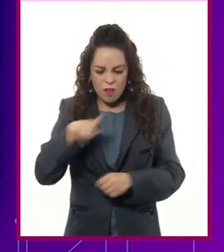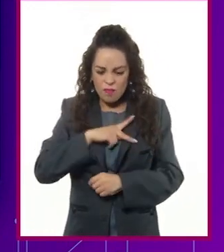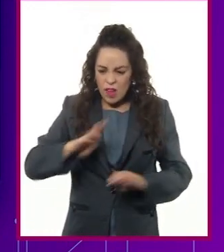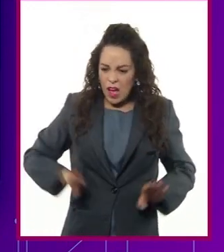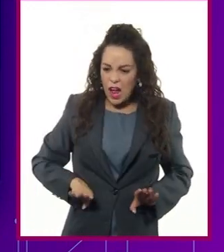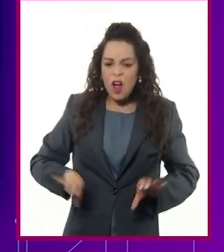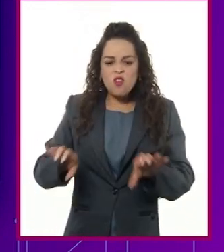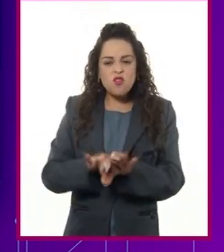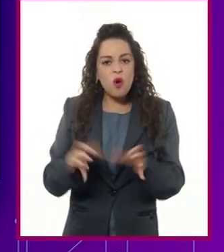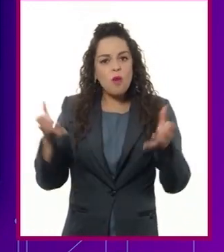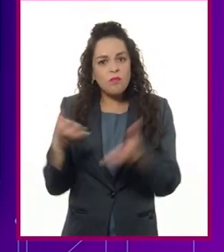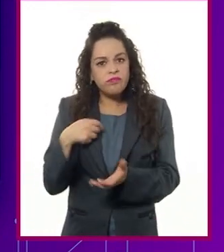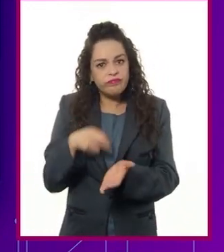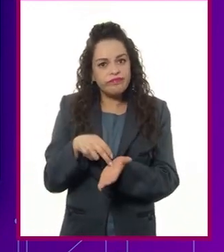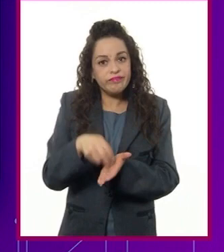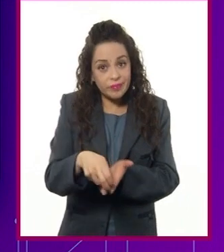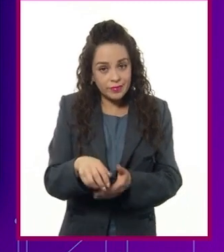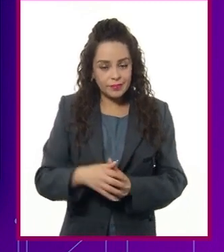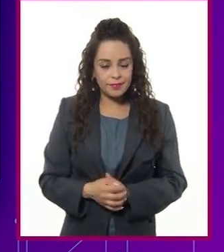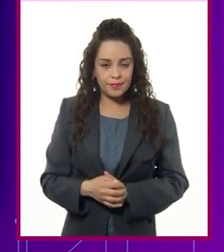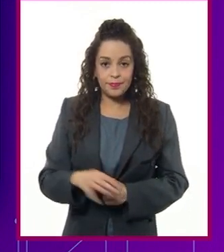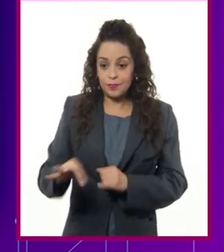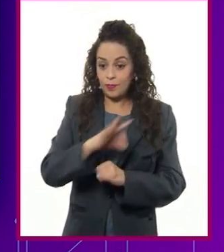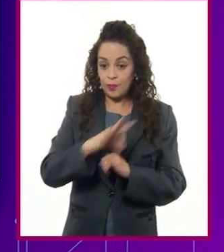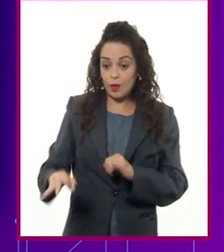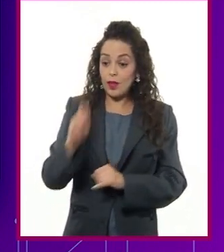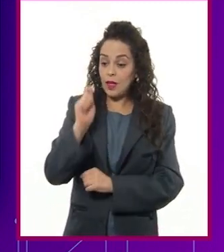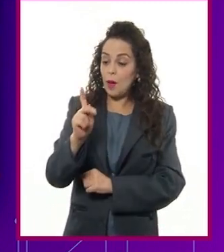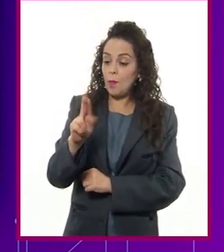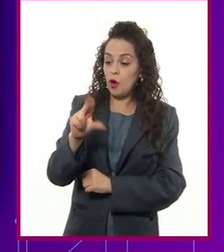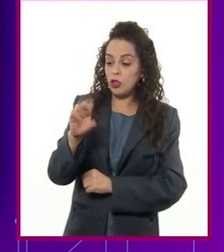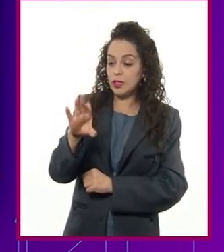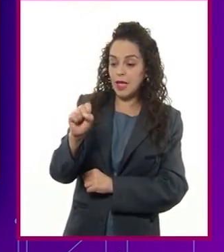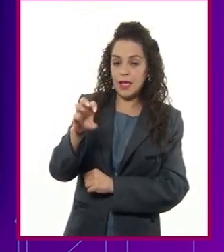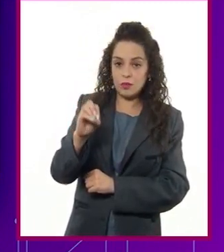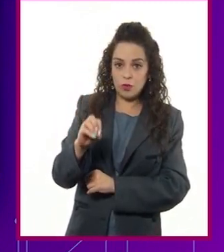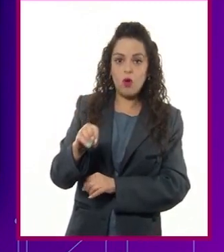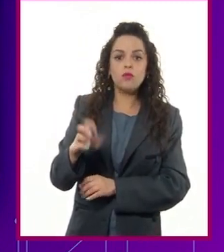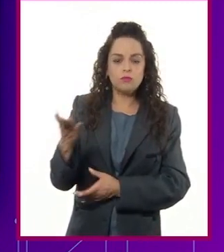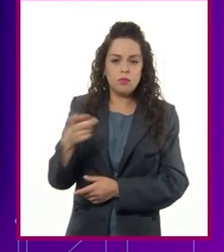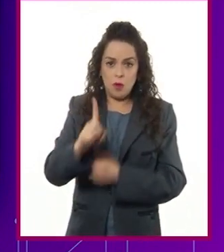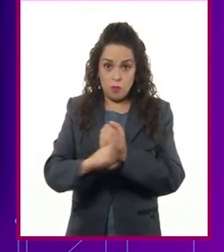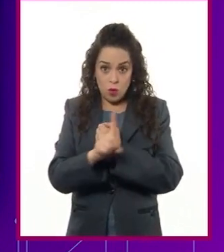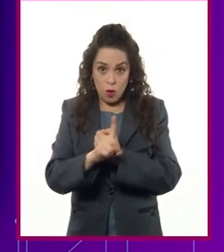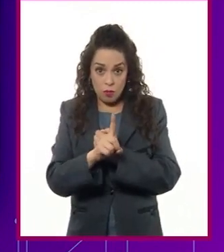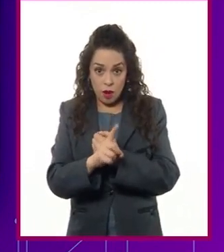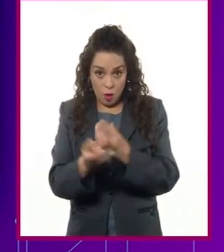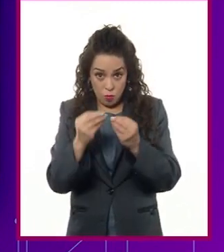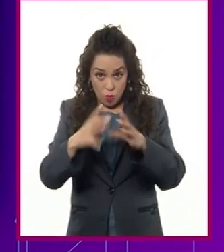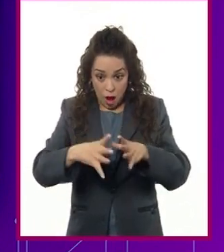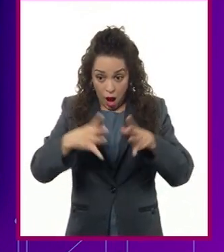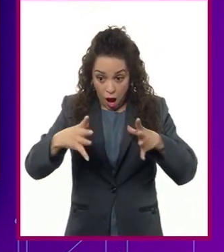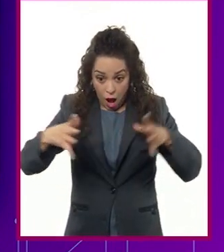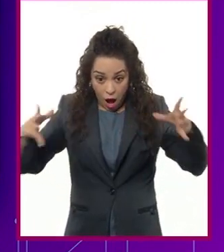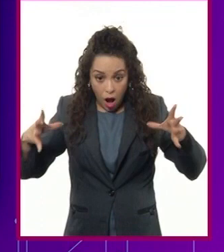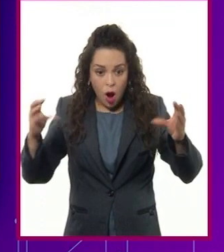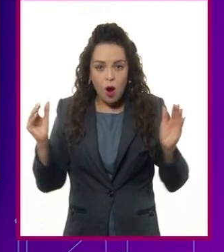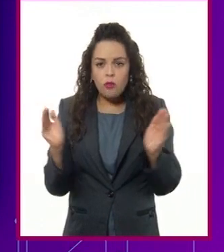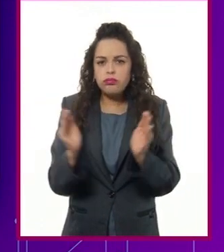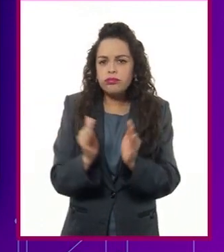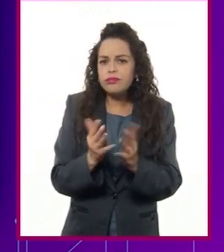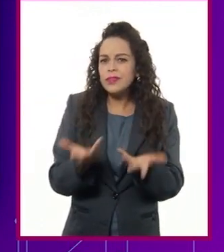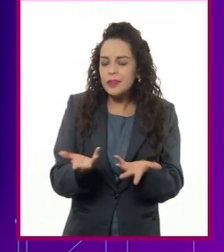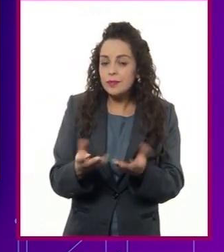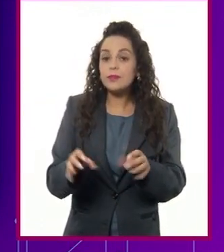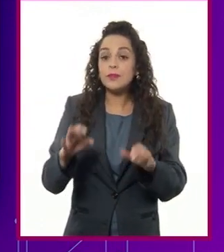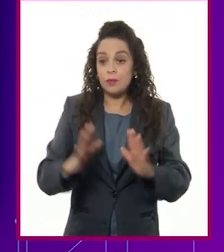El proceso. Por último, se analiza la manera en que ha evolucionado el conflicto. ¿Cómo se definen las posiciones de